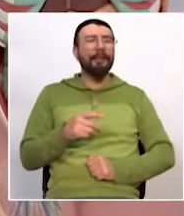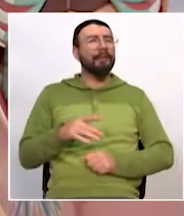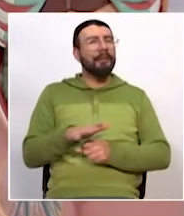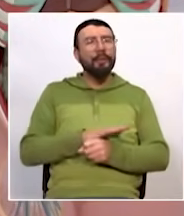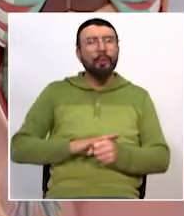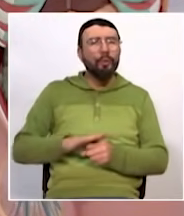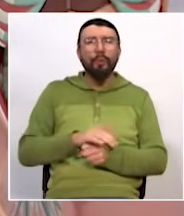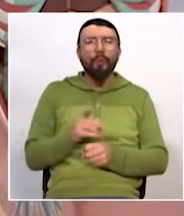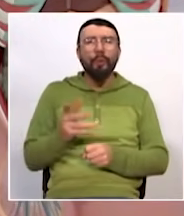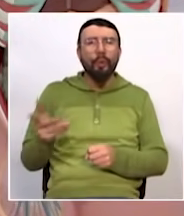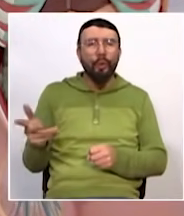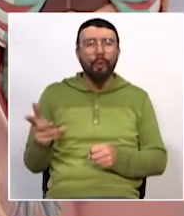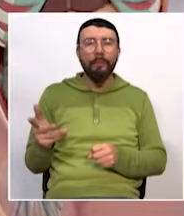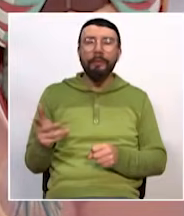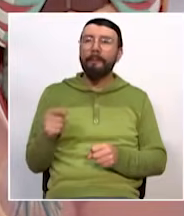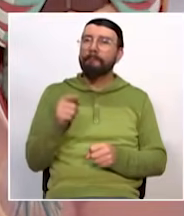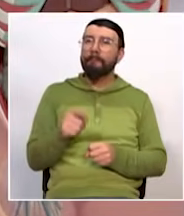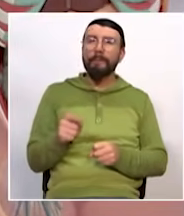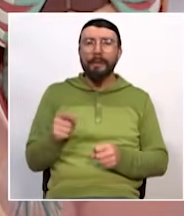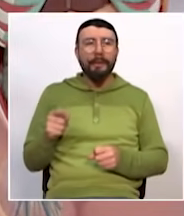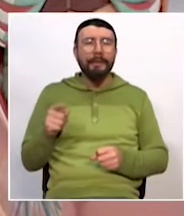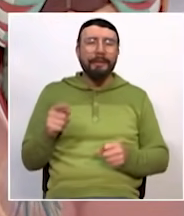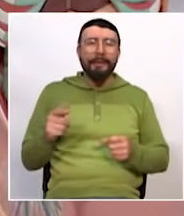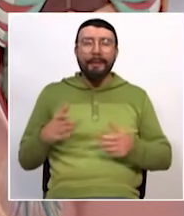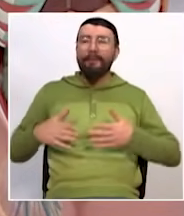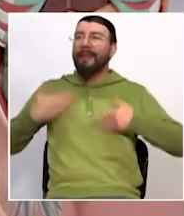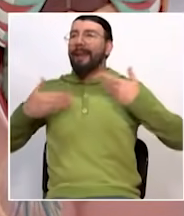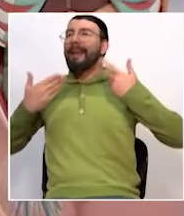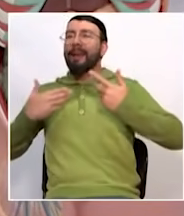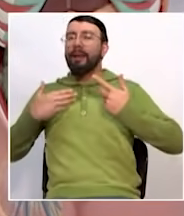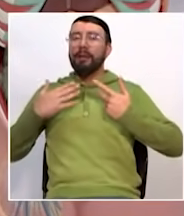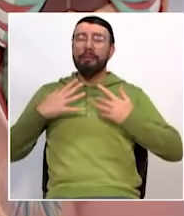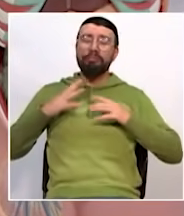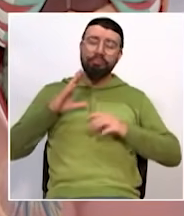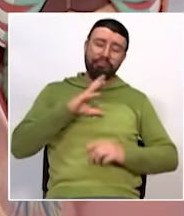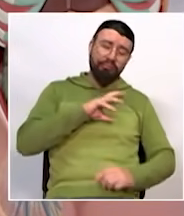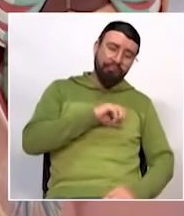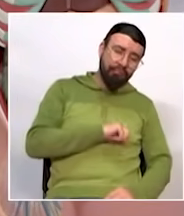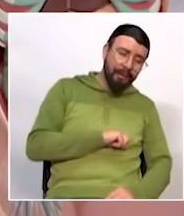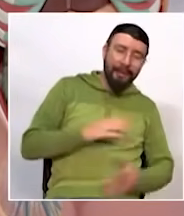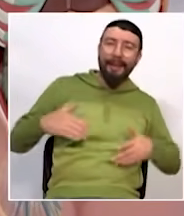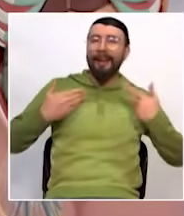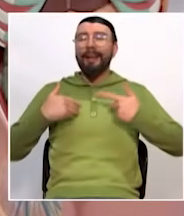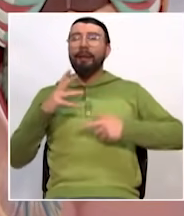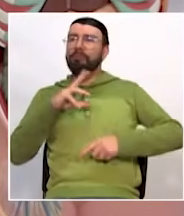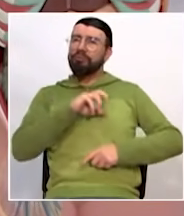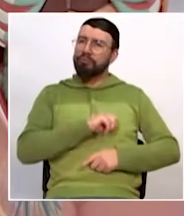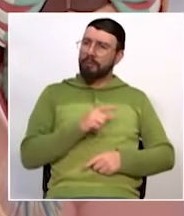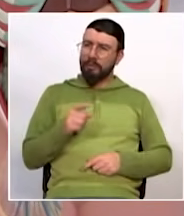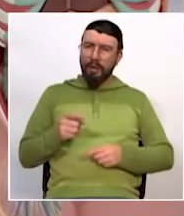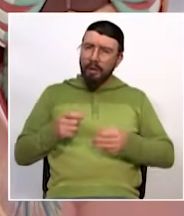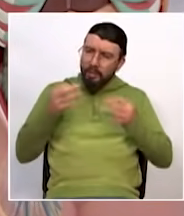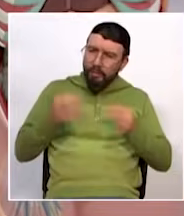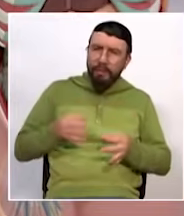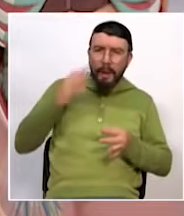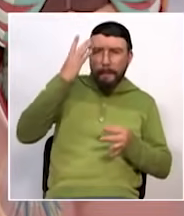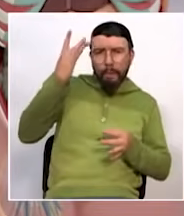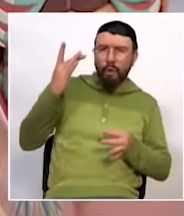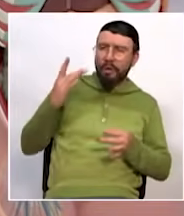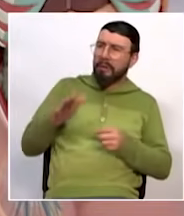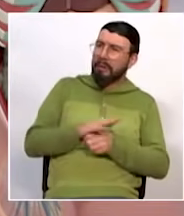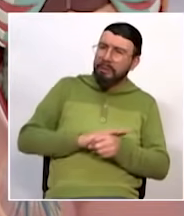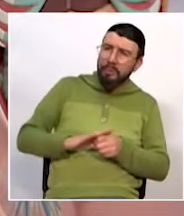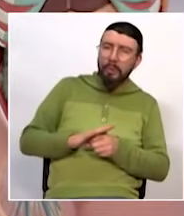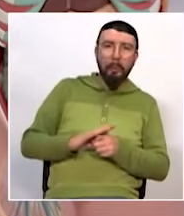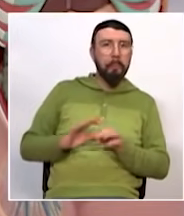como diríamos de polaridad entre la alegría sin que exista ninguna causa que determine por así decirlo el